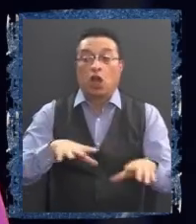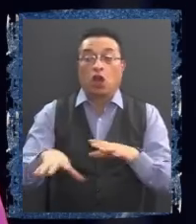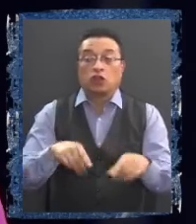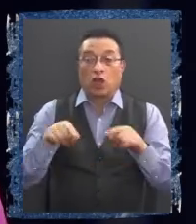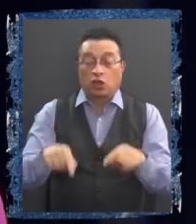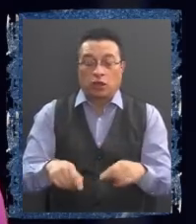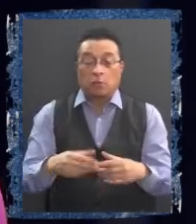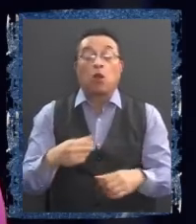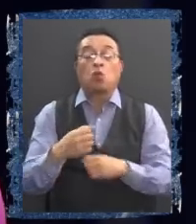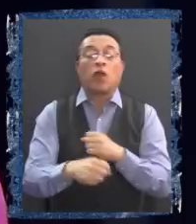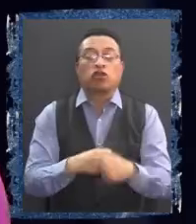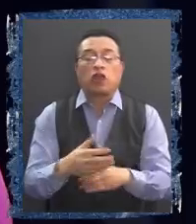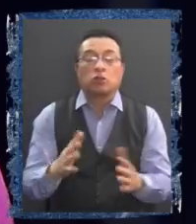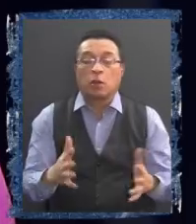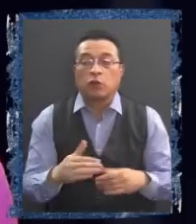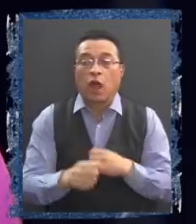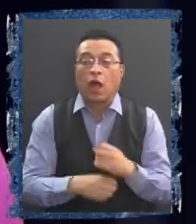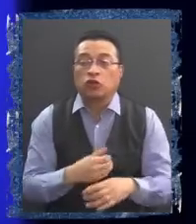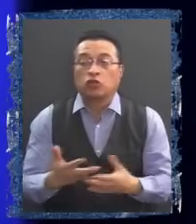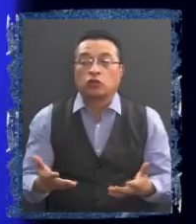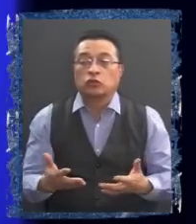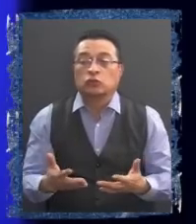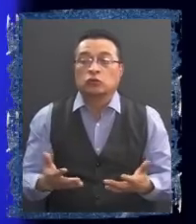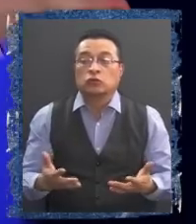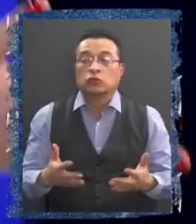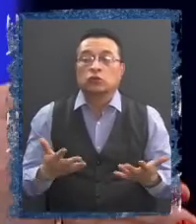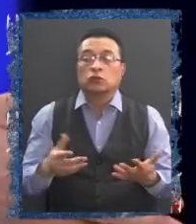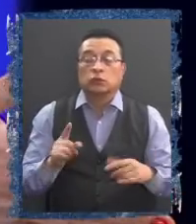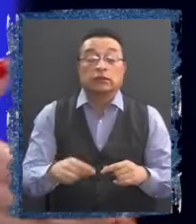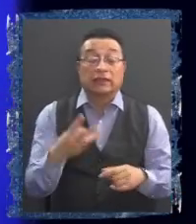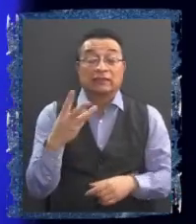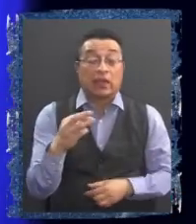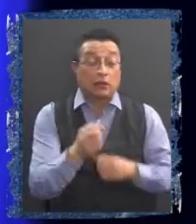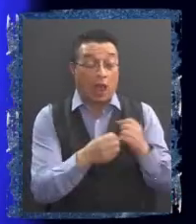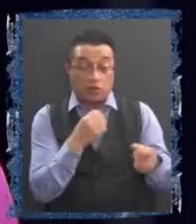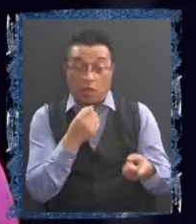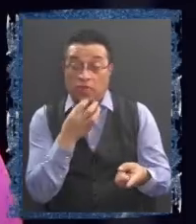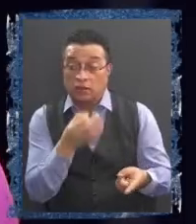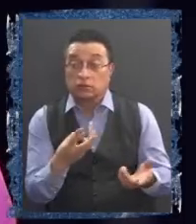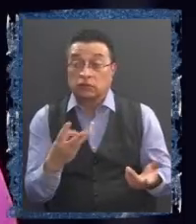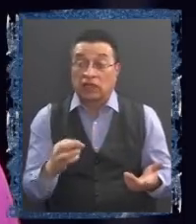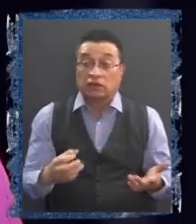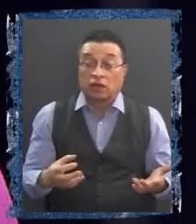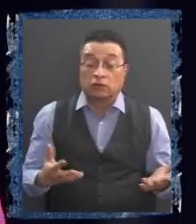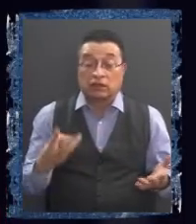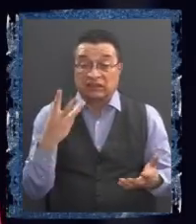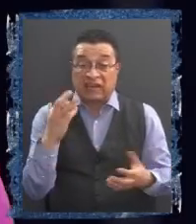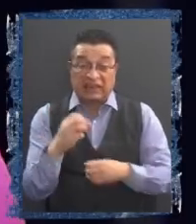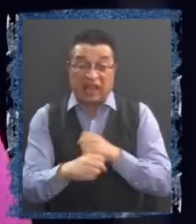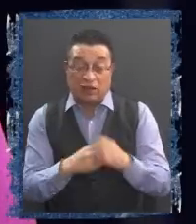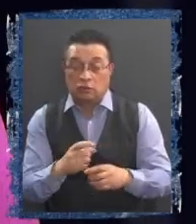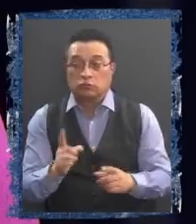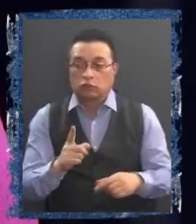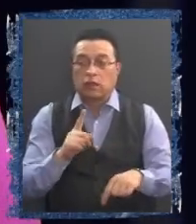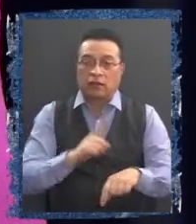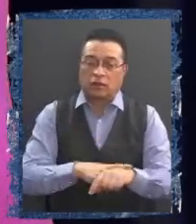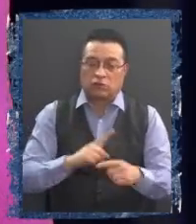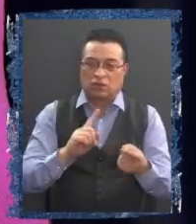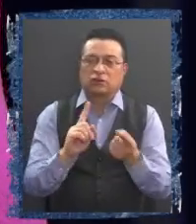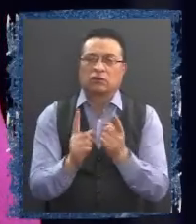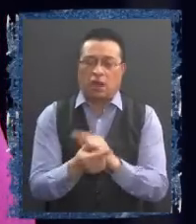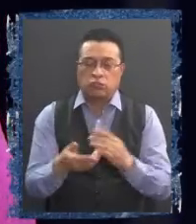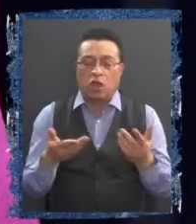dando. Elia, más o menos? ¿Ah? ¿Cuántos años se demora esto? 30, decía Carolina. No, yo creo que los tiempos han cambiado.